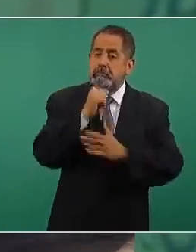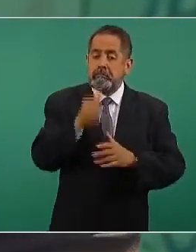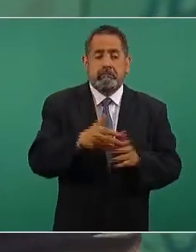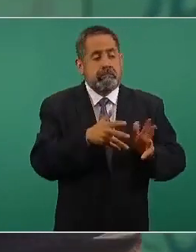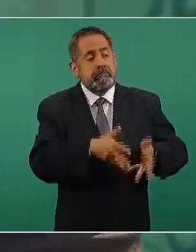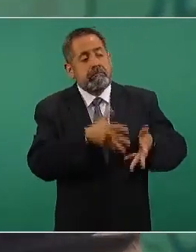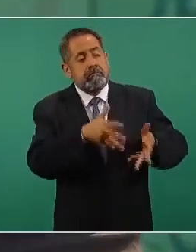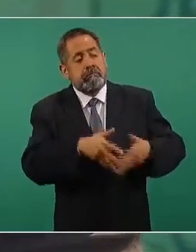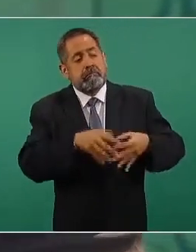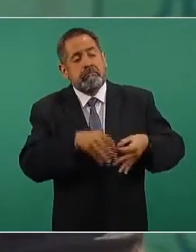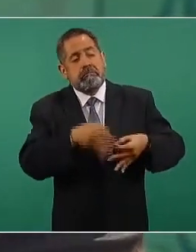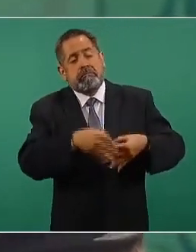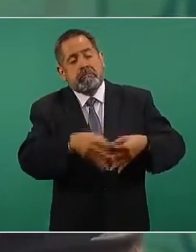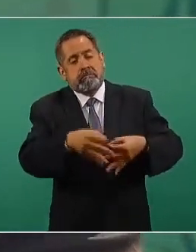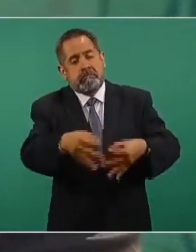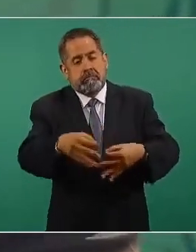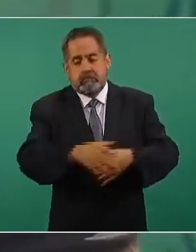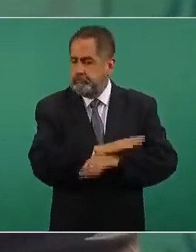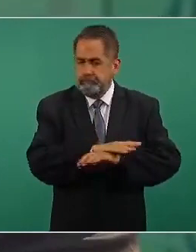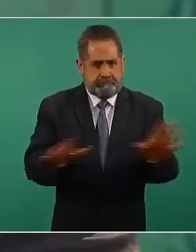Imagínense eso.